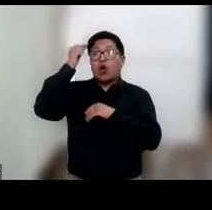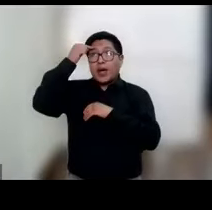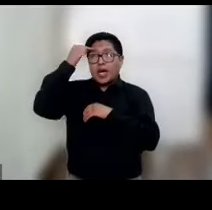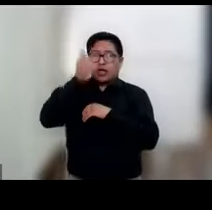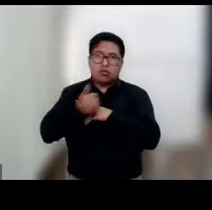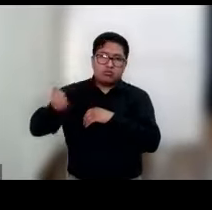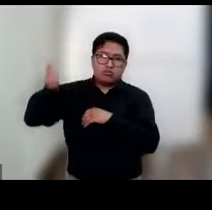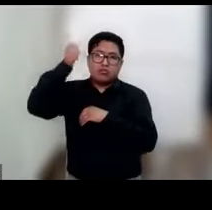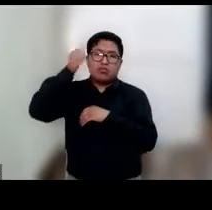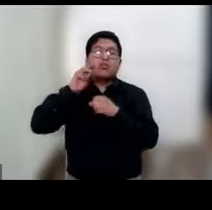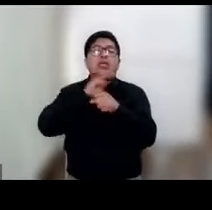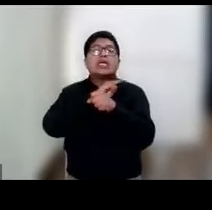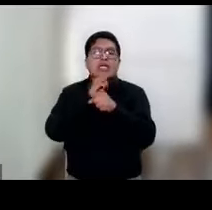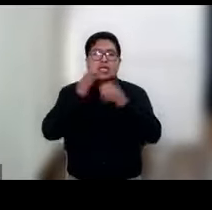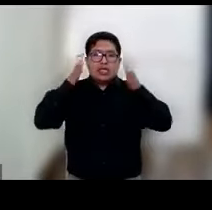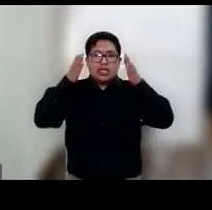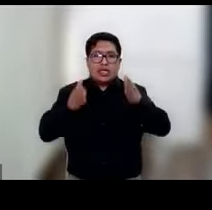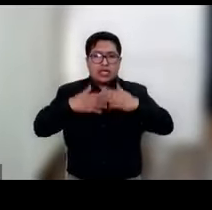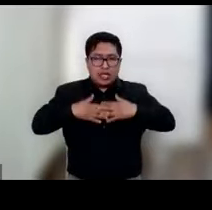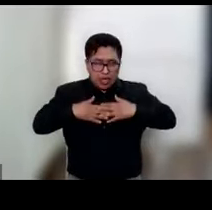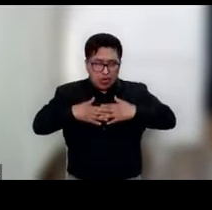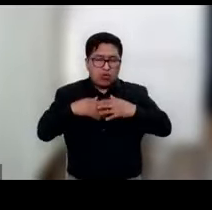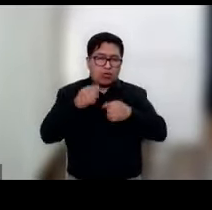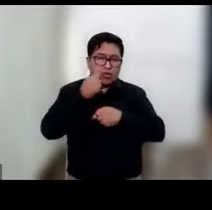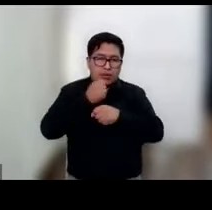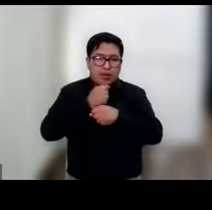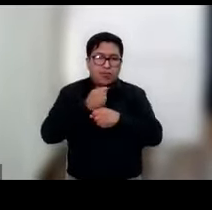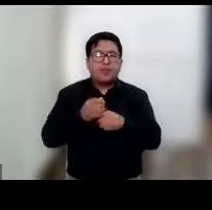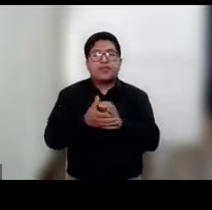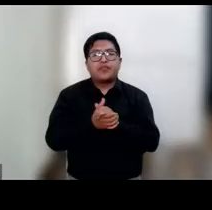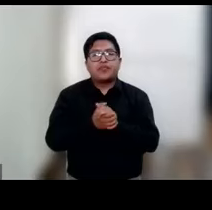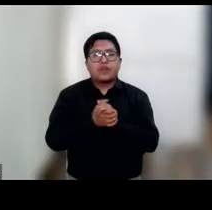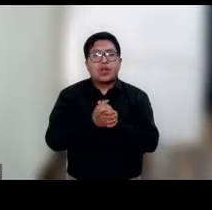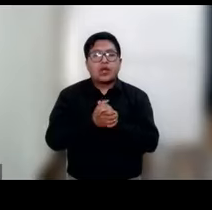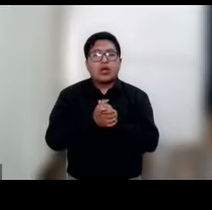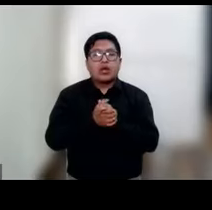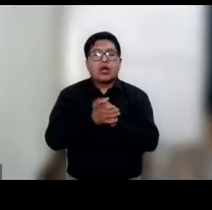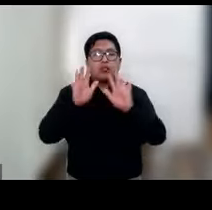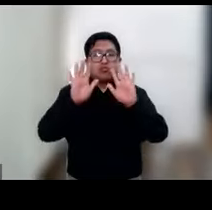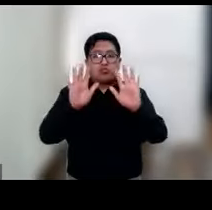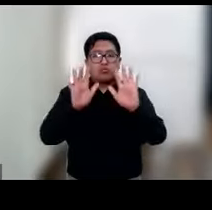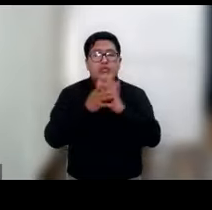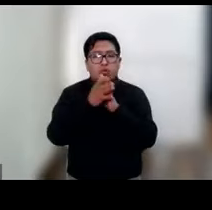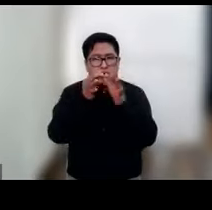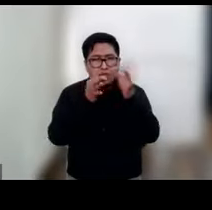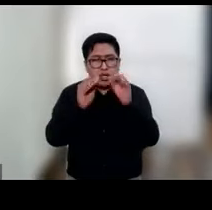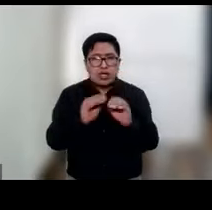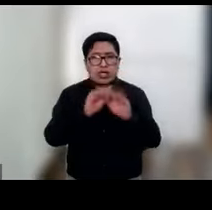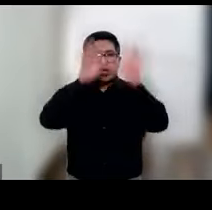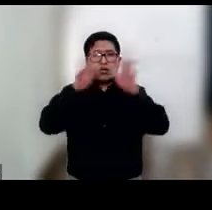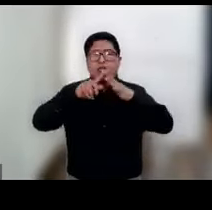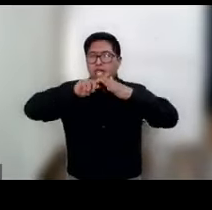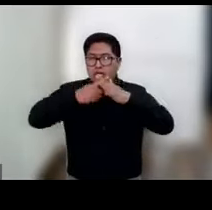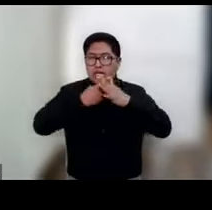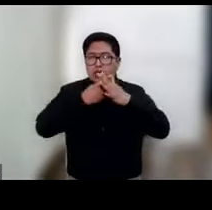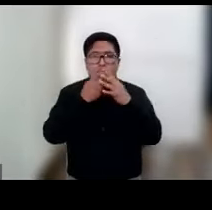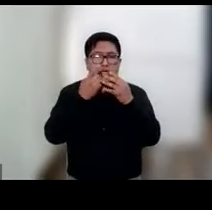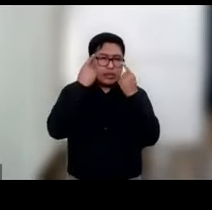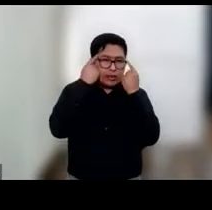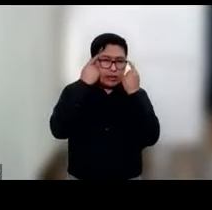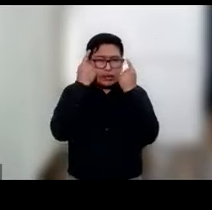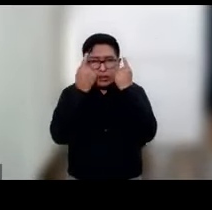ministra de estado ministra de trabajo y por lo tanto yo quiero empezar con una reflexión después de haber